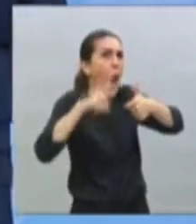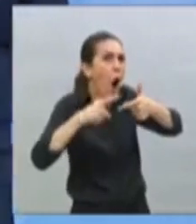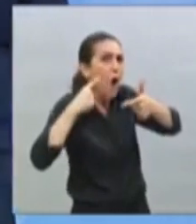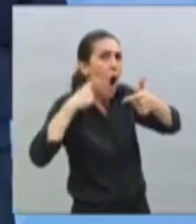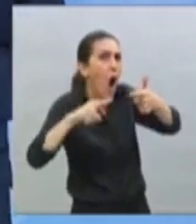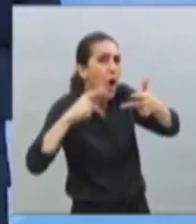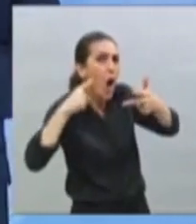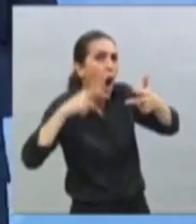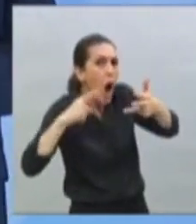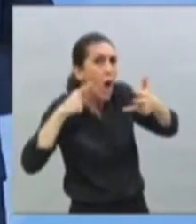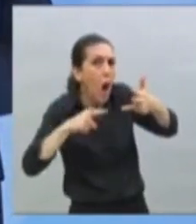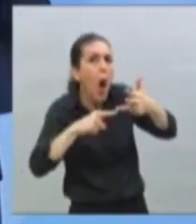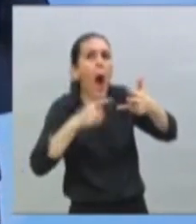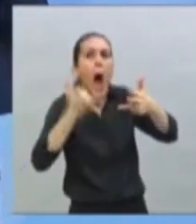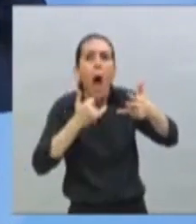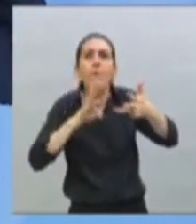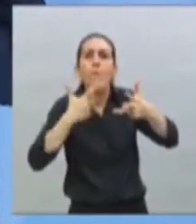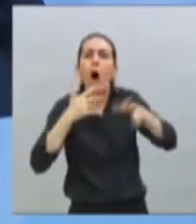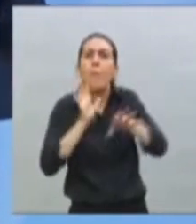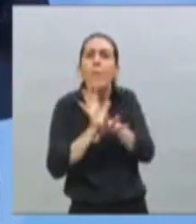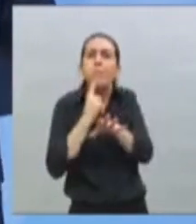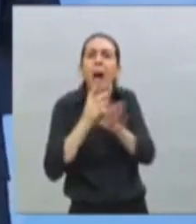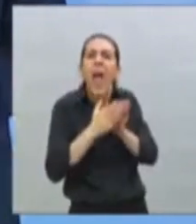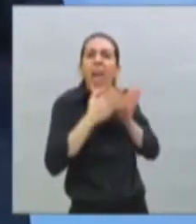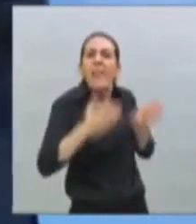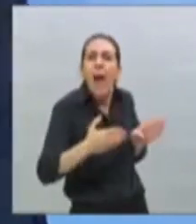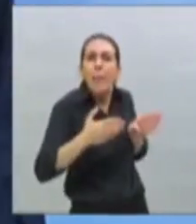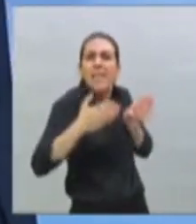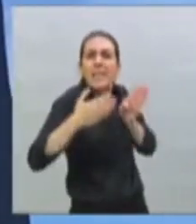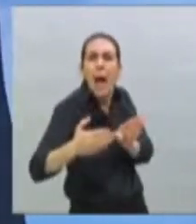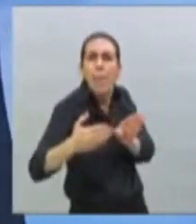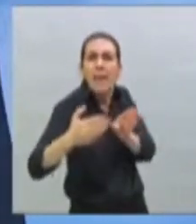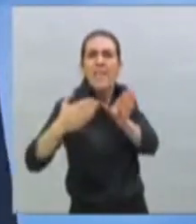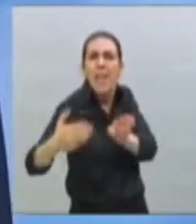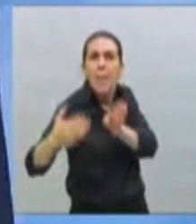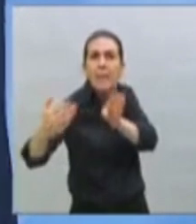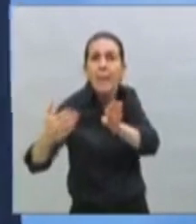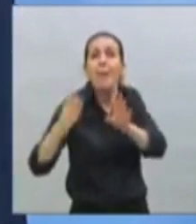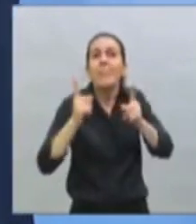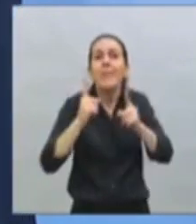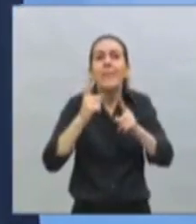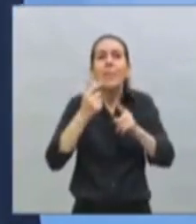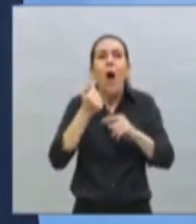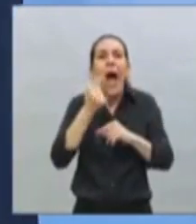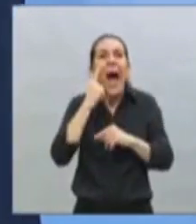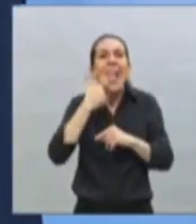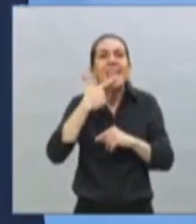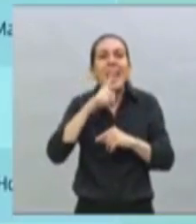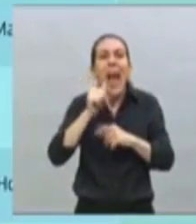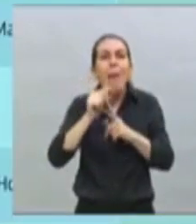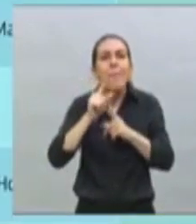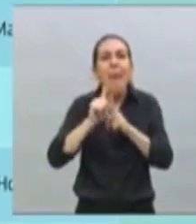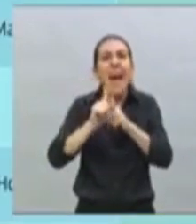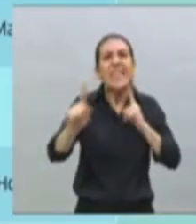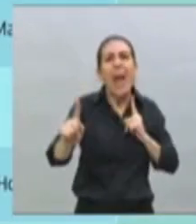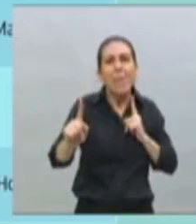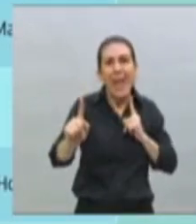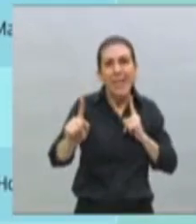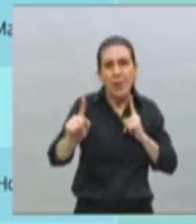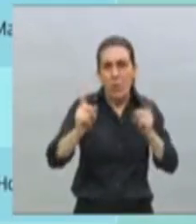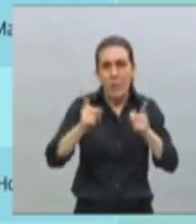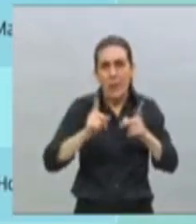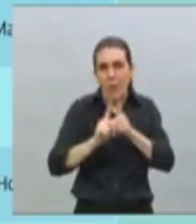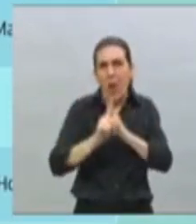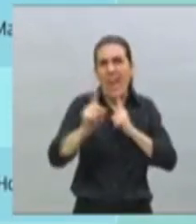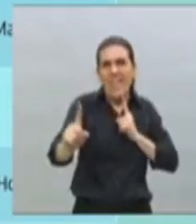dando diferentes etapas a esto que nosotros llamamos aislamiento obligatorio, social obligatorio.